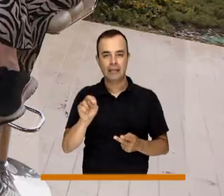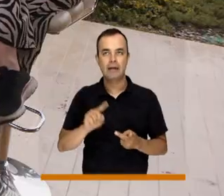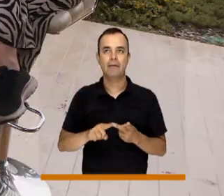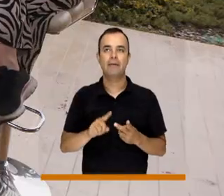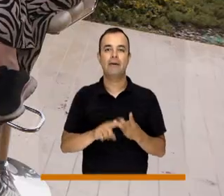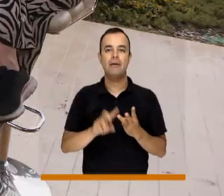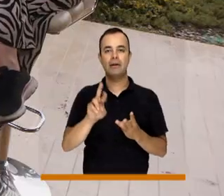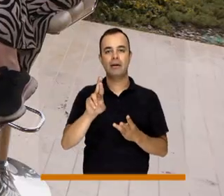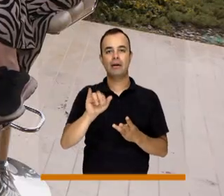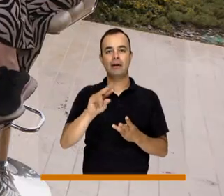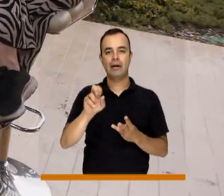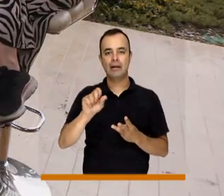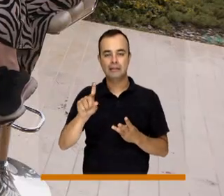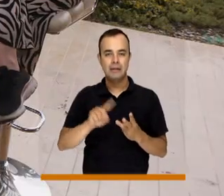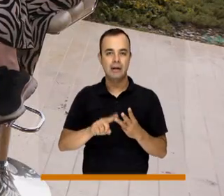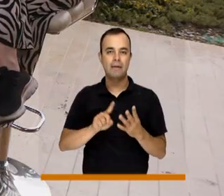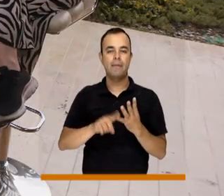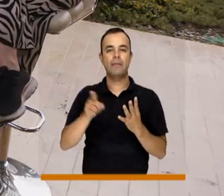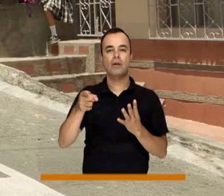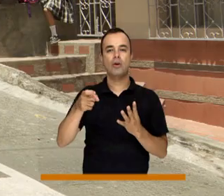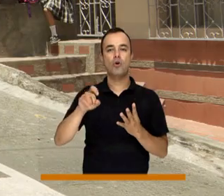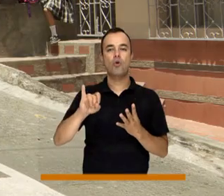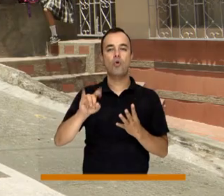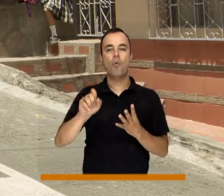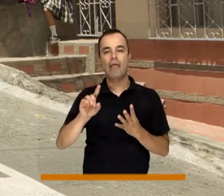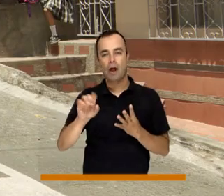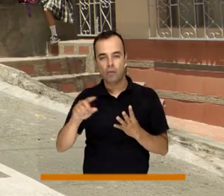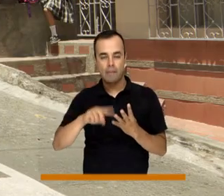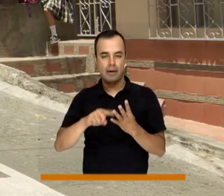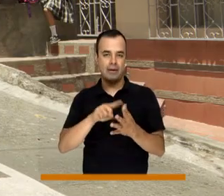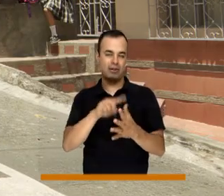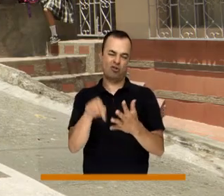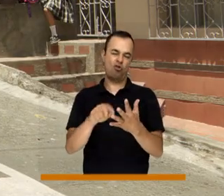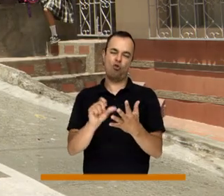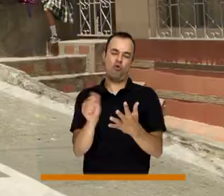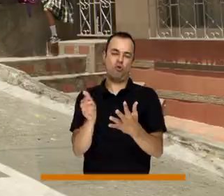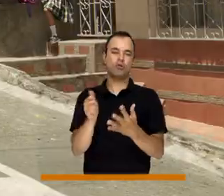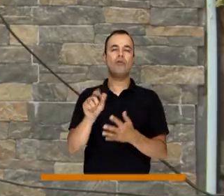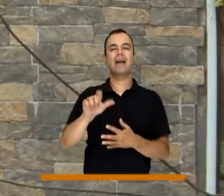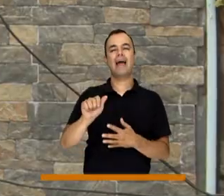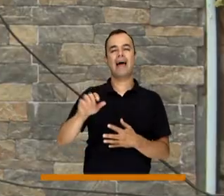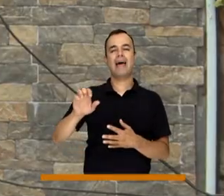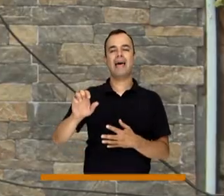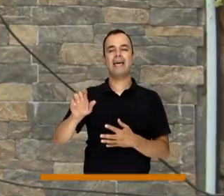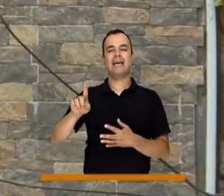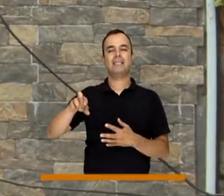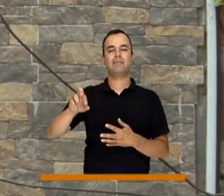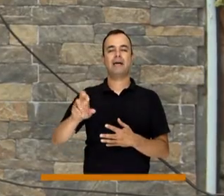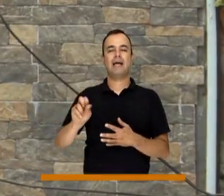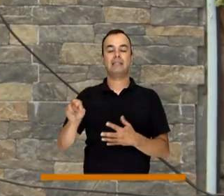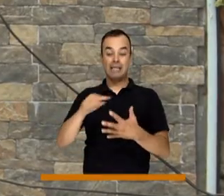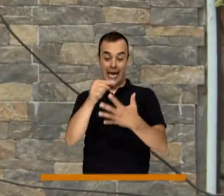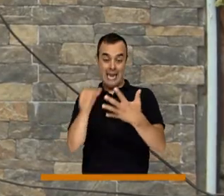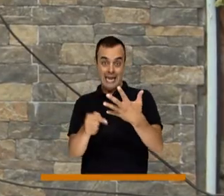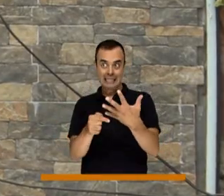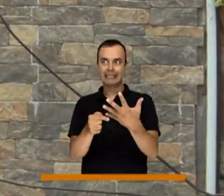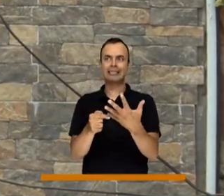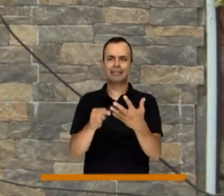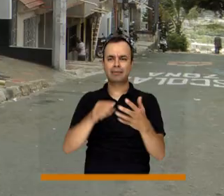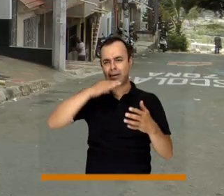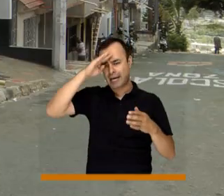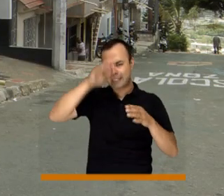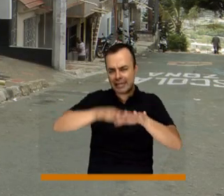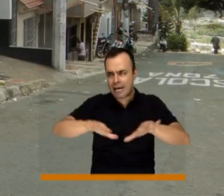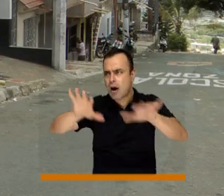Villatina, El Raizal, Villa Guadalupe y La Esperanza, que es como el cordón pues redondo de la periferia de